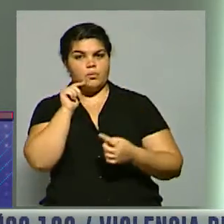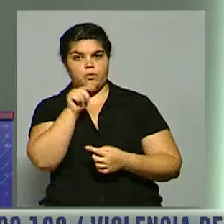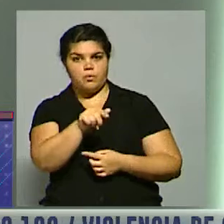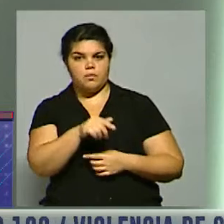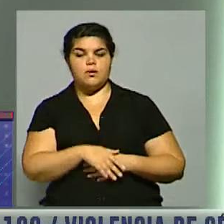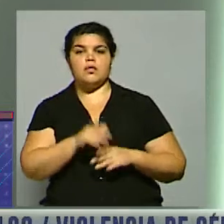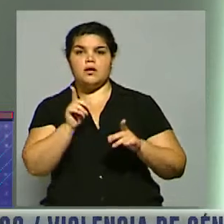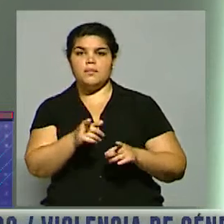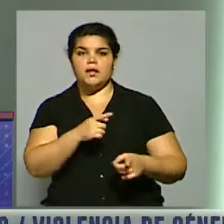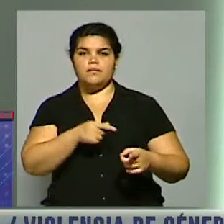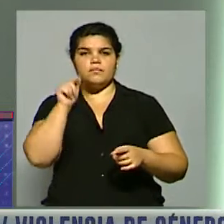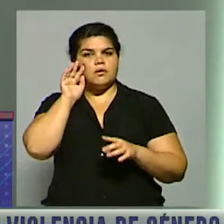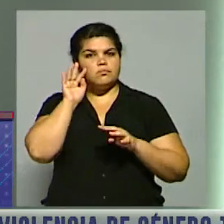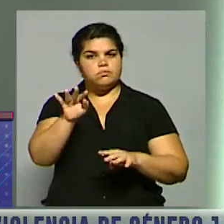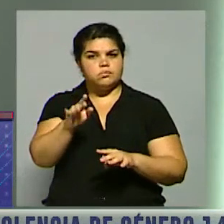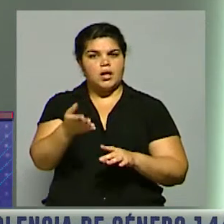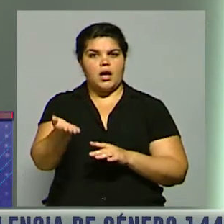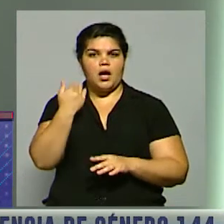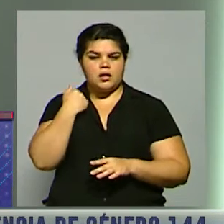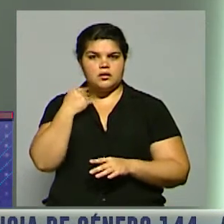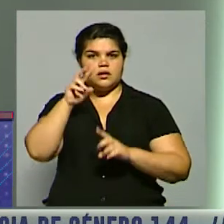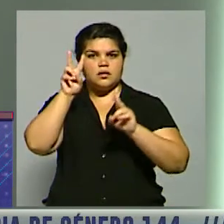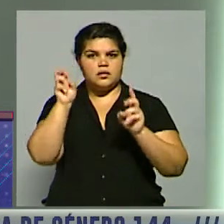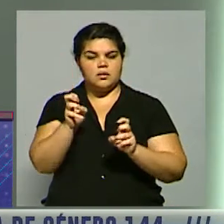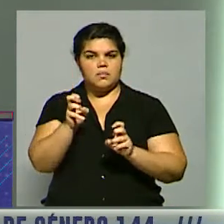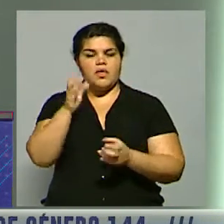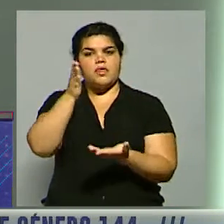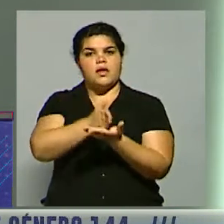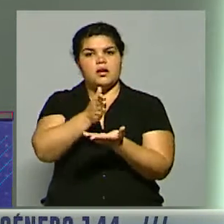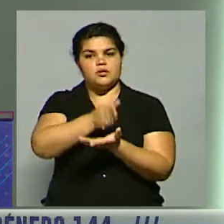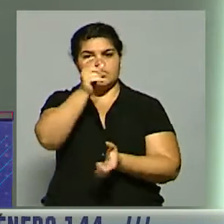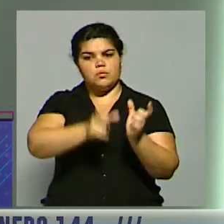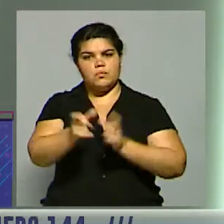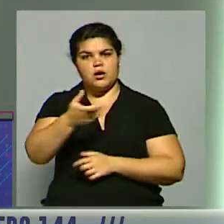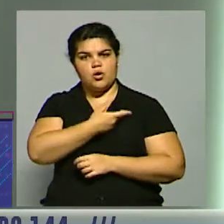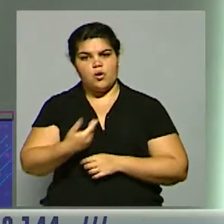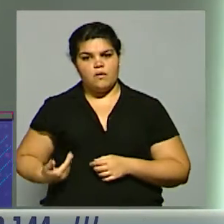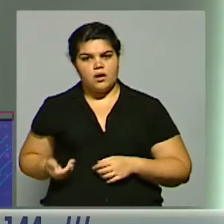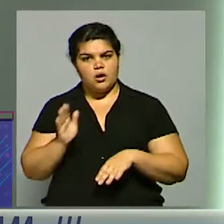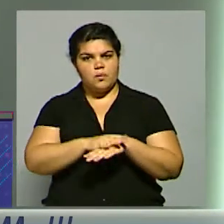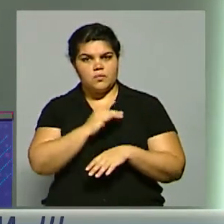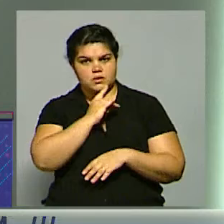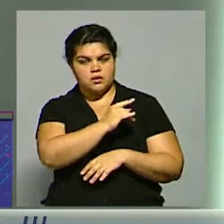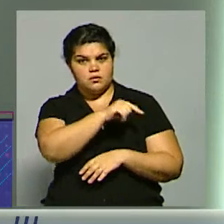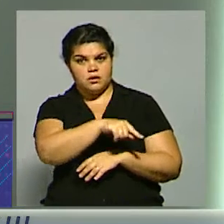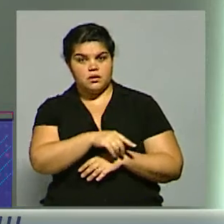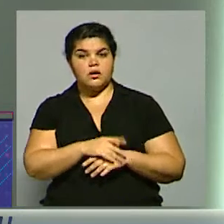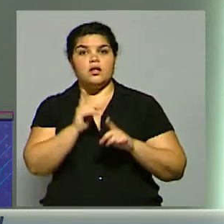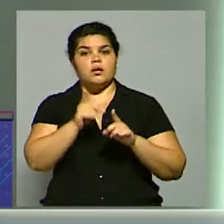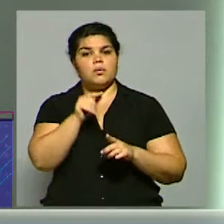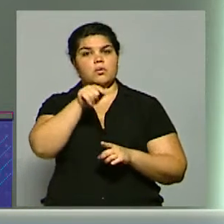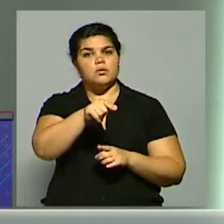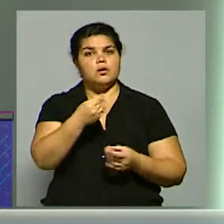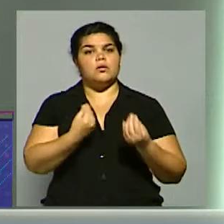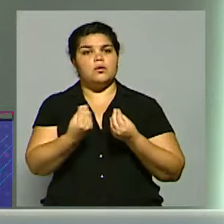todo basándonos un poco en lo que escuchábamos en relación a la política de derechos humanos que lleva adelante el gobierno, ¿cómo toma usted primero